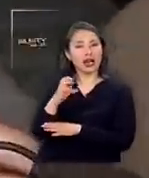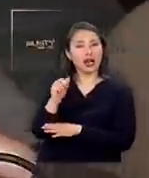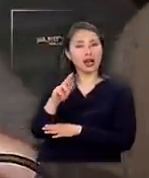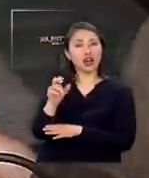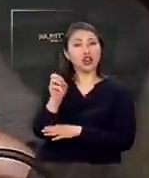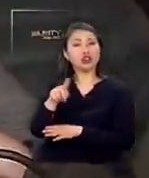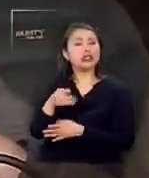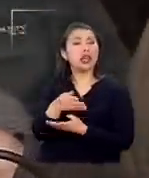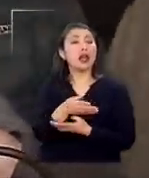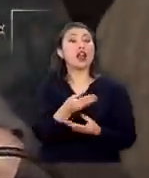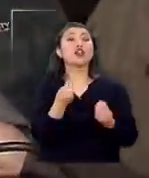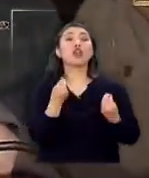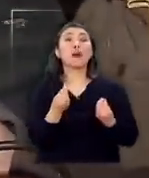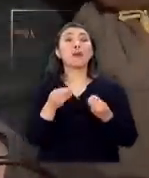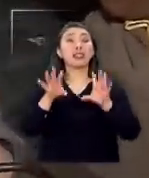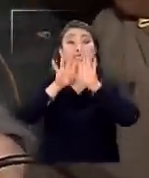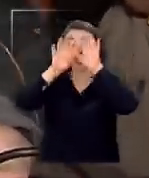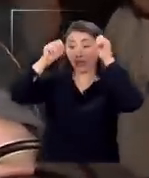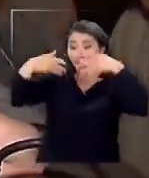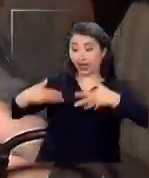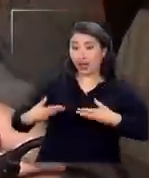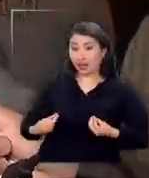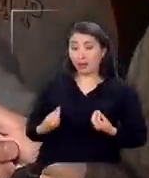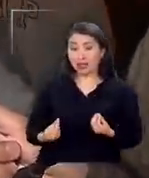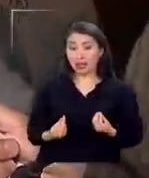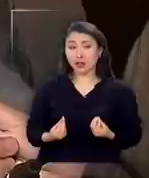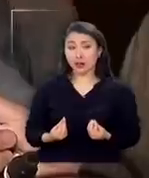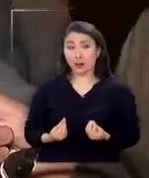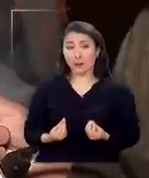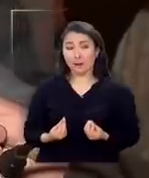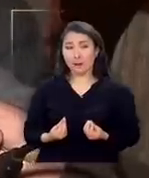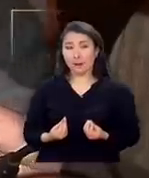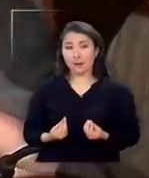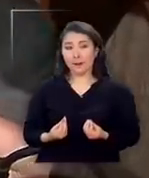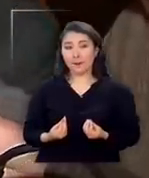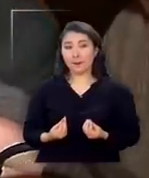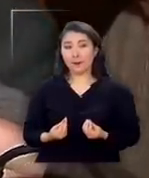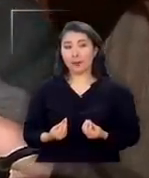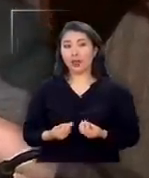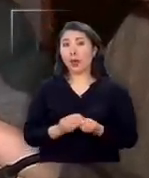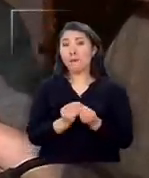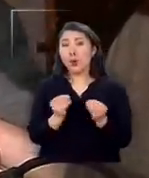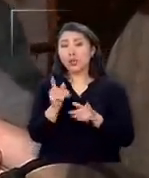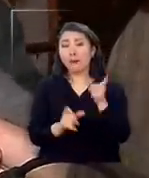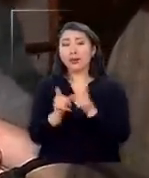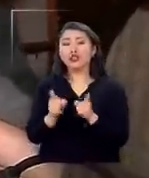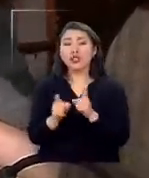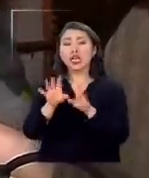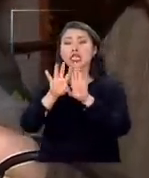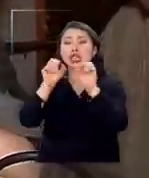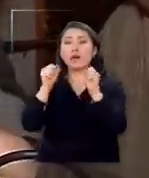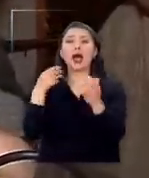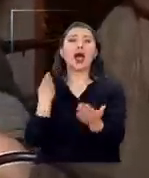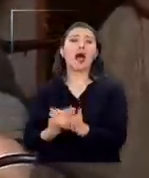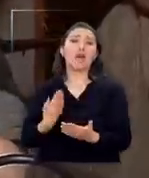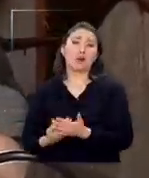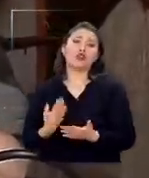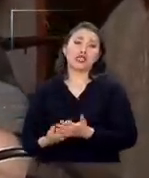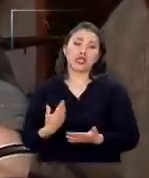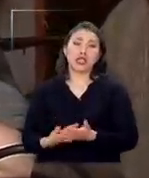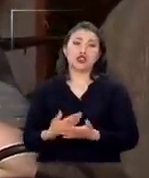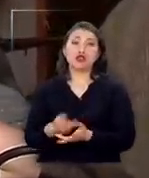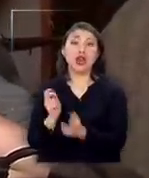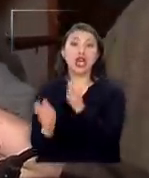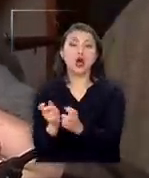Lo que pasa es que el sistema de acá, lo que está pasando es que está mucha gente aprovechándose del sistema de lo que es